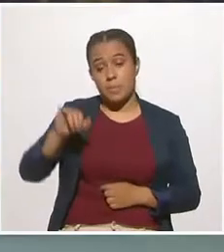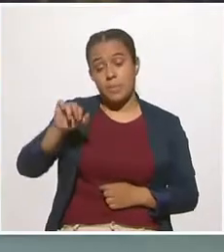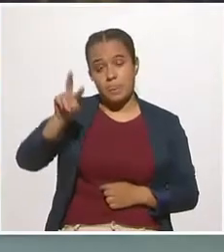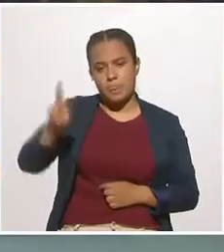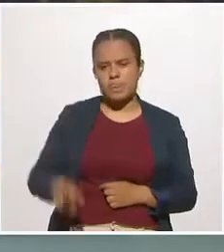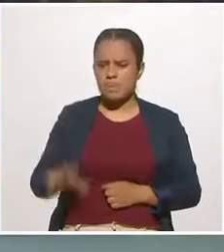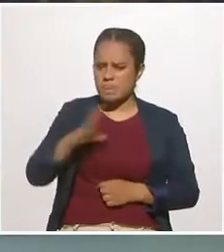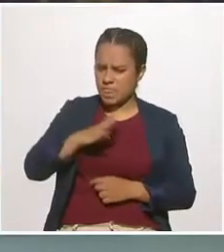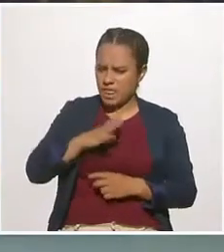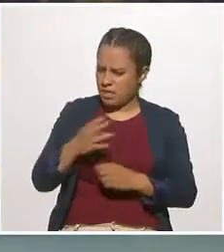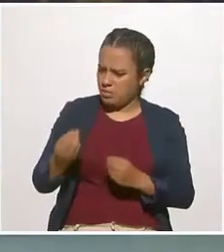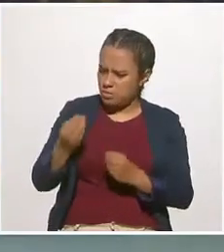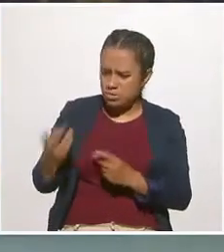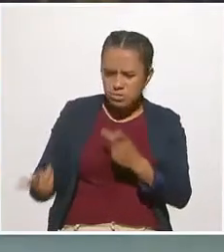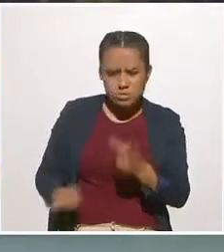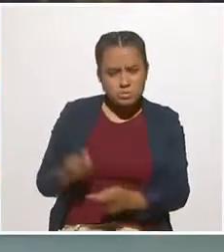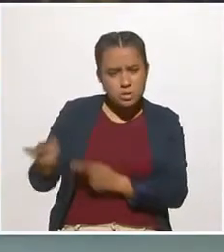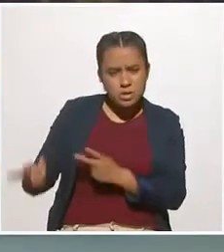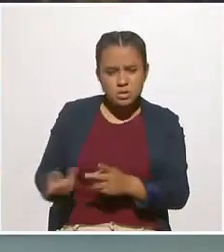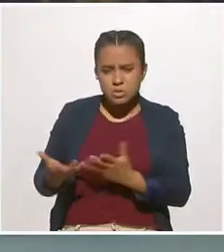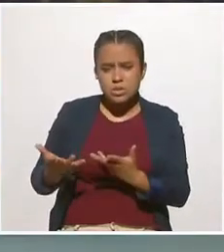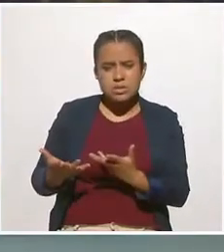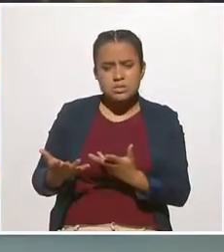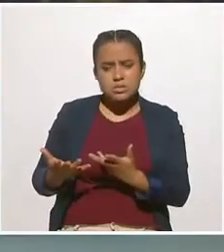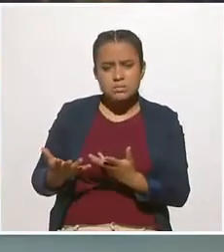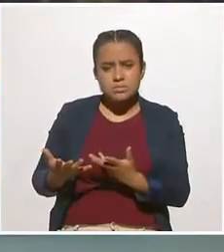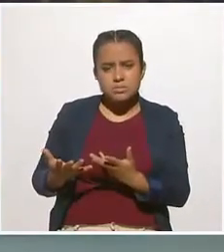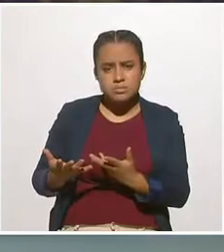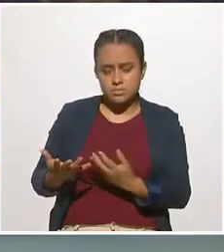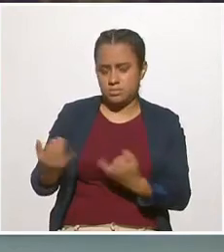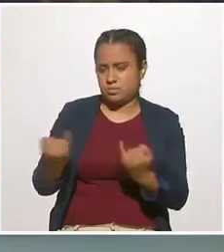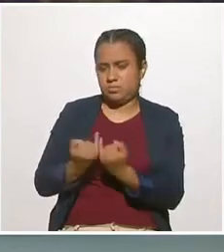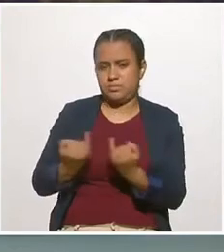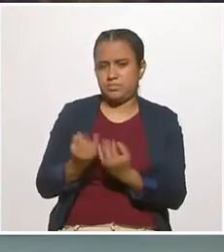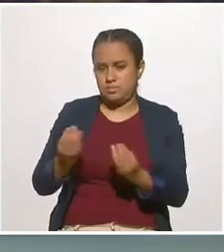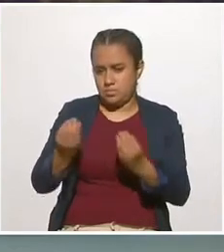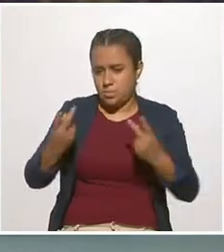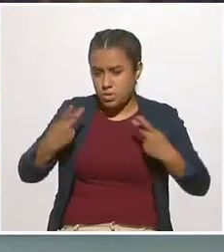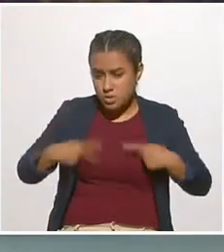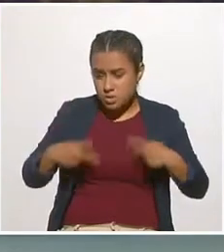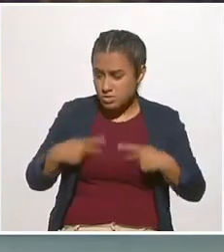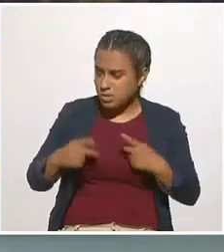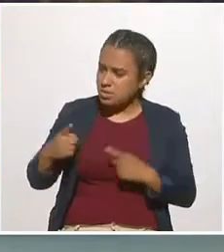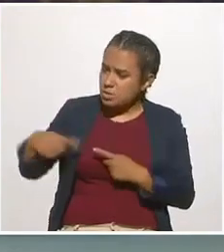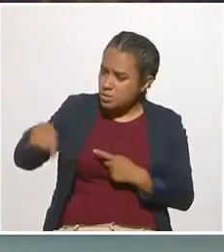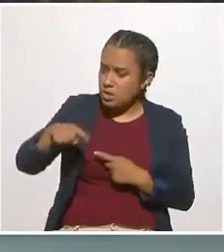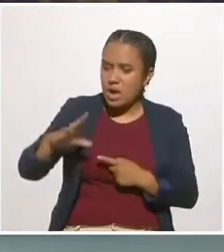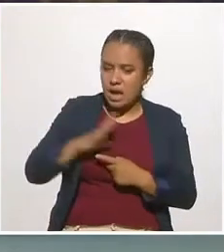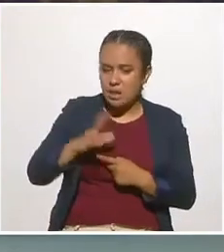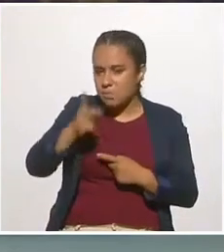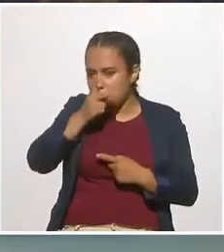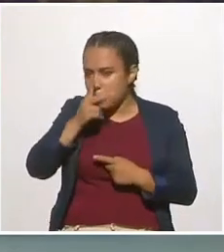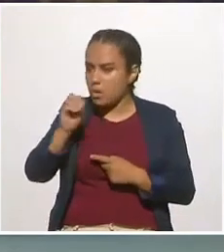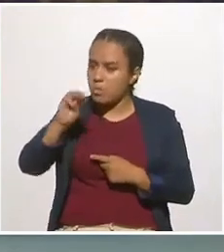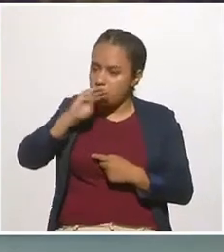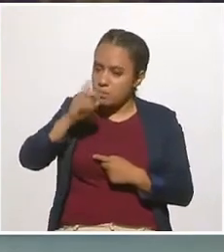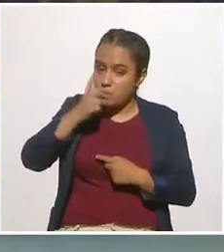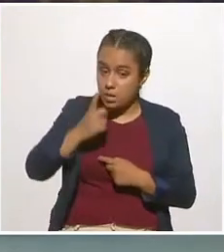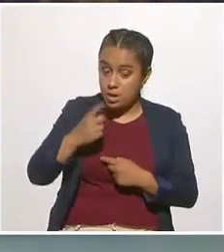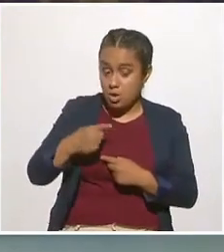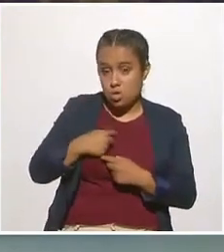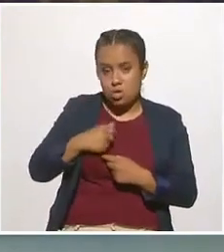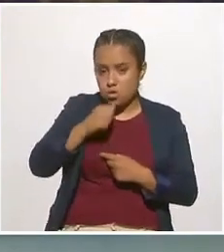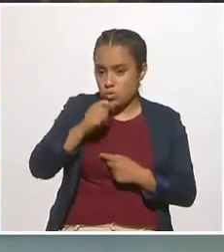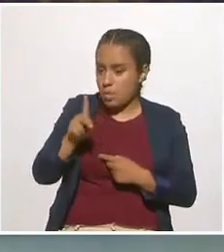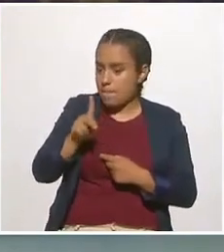Sobre todo, pues tenemos también muchas personas que tenemos a nuestros padres diabéticos que aún no somos y somos prediabéticos, que está,